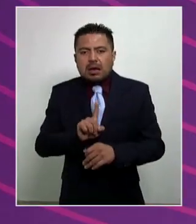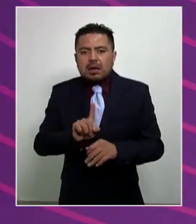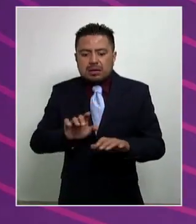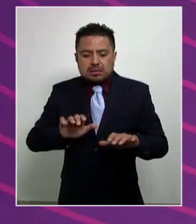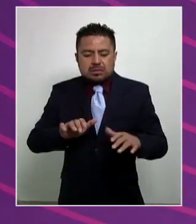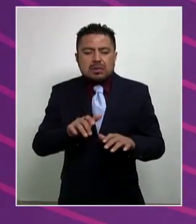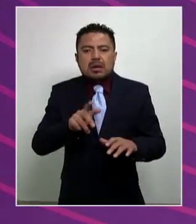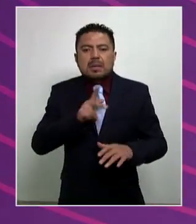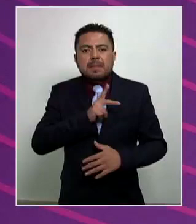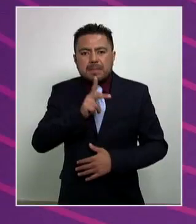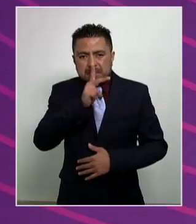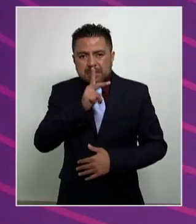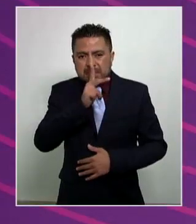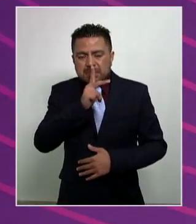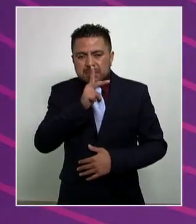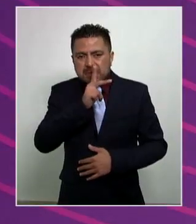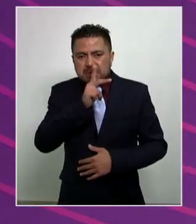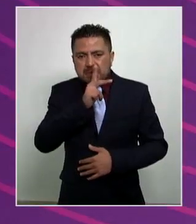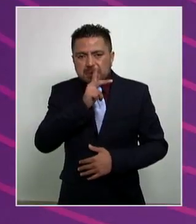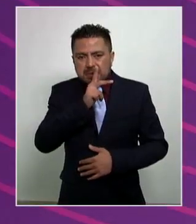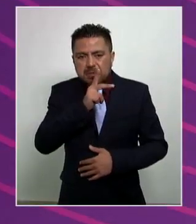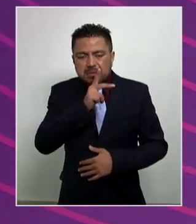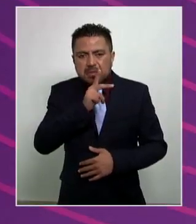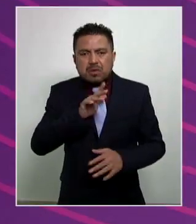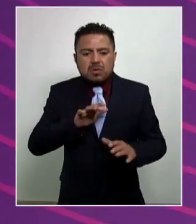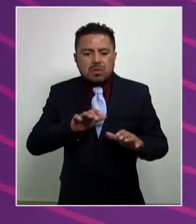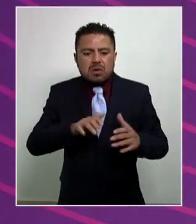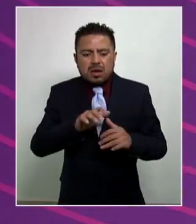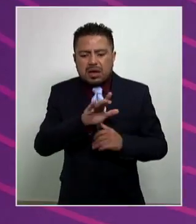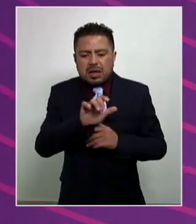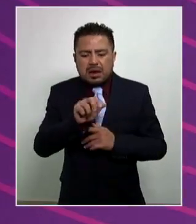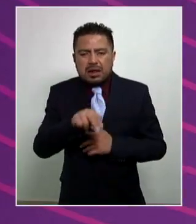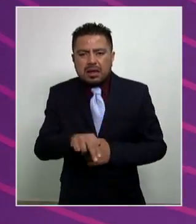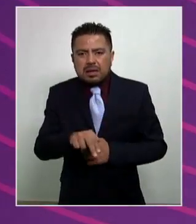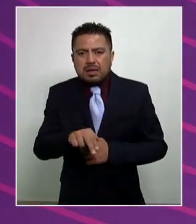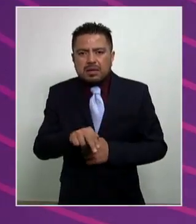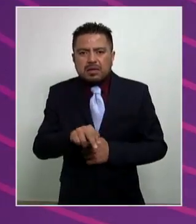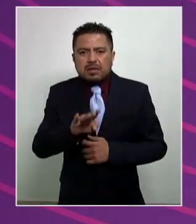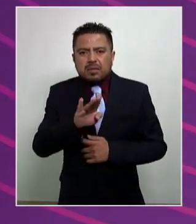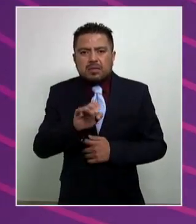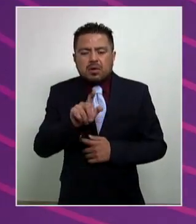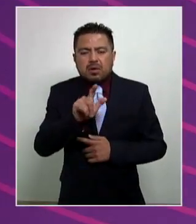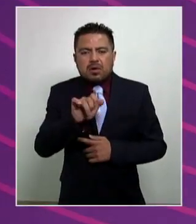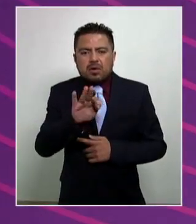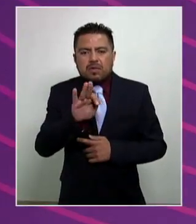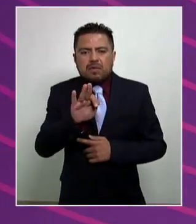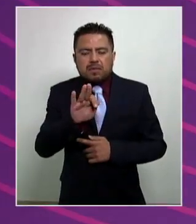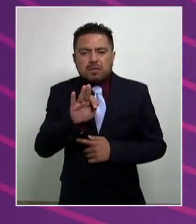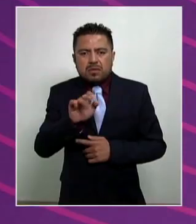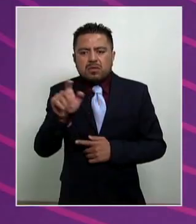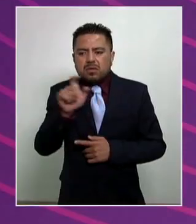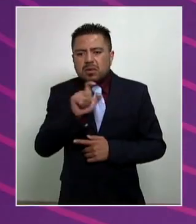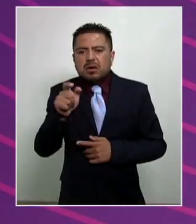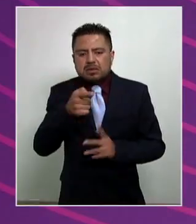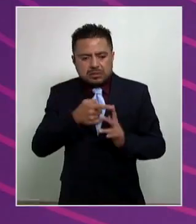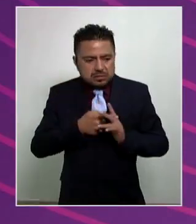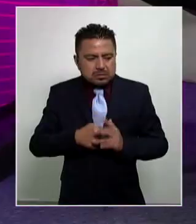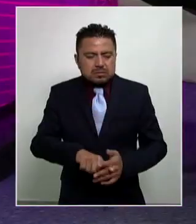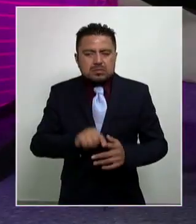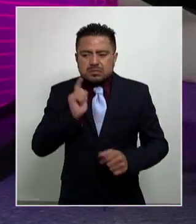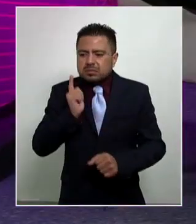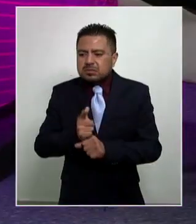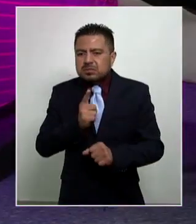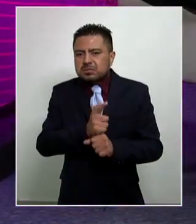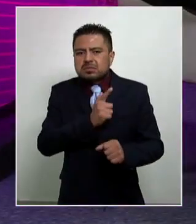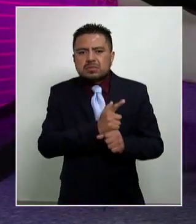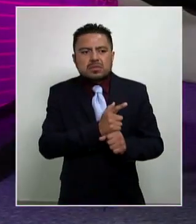de mi padre, un clan que es Wolof. Entonces, cuando uno empieza a